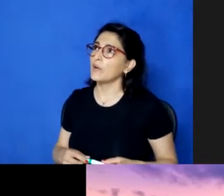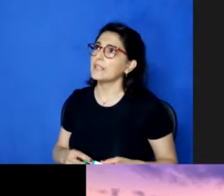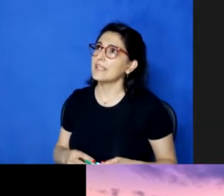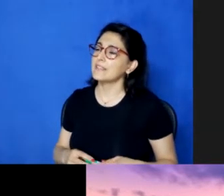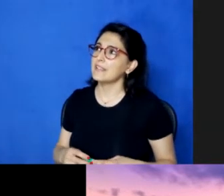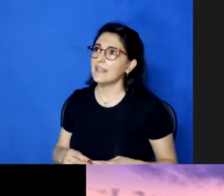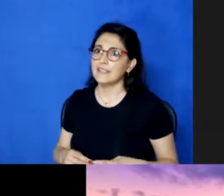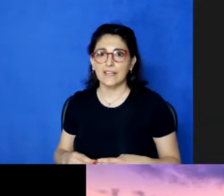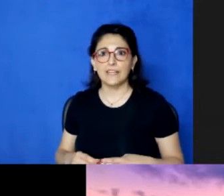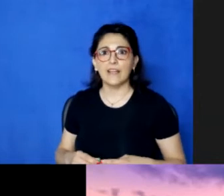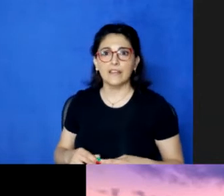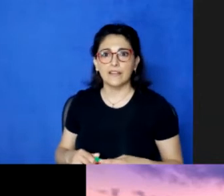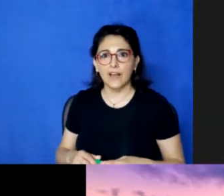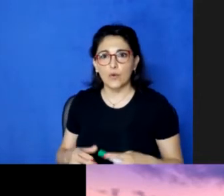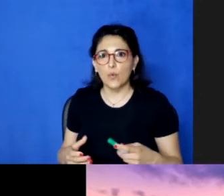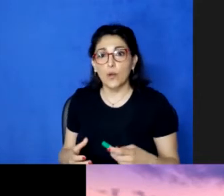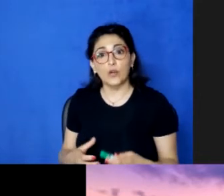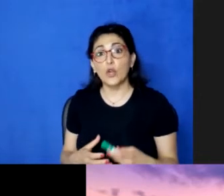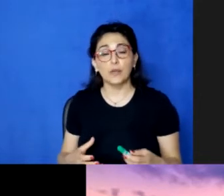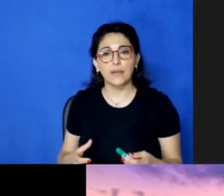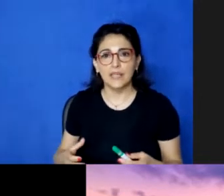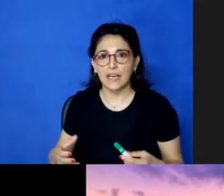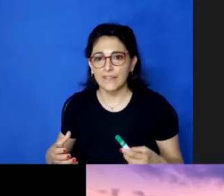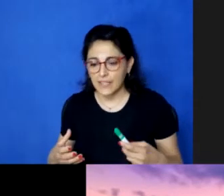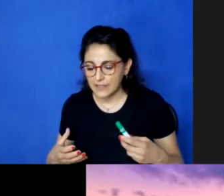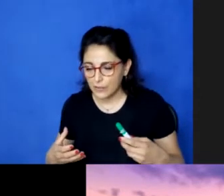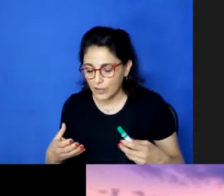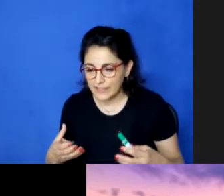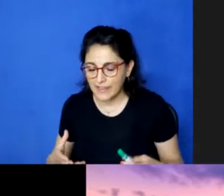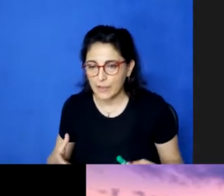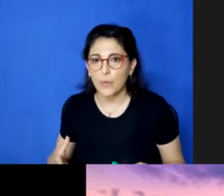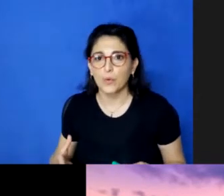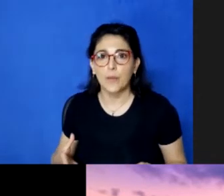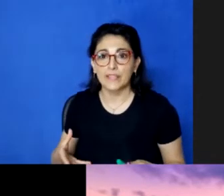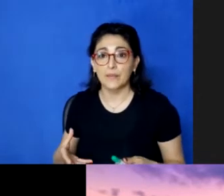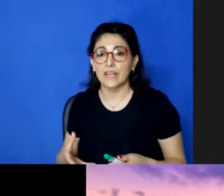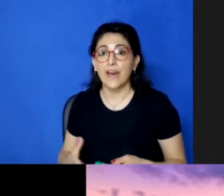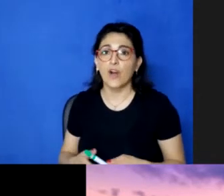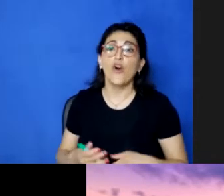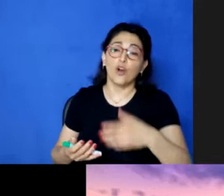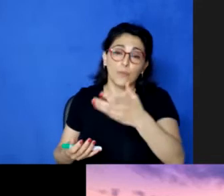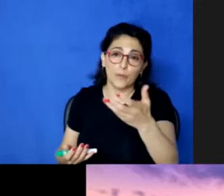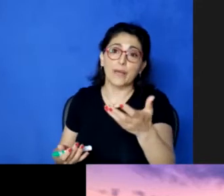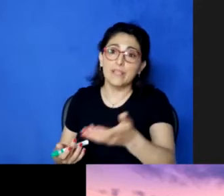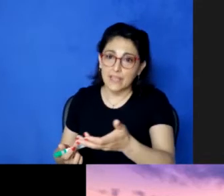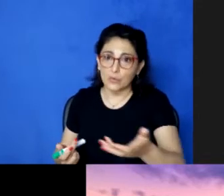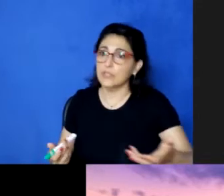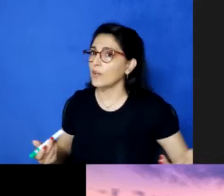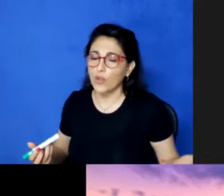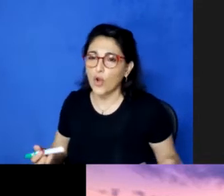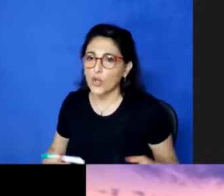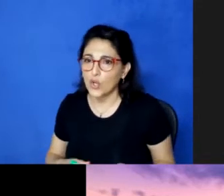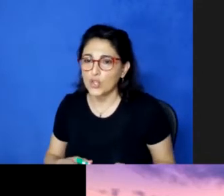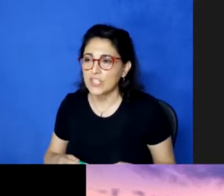Pero bueno, esas heridas que te dejan un hueco enorme, y cada vez que trato de conectar de nuevo con una parte de mi trabajo, con Veo Maravillas, que